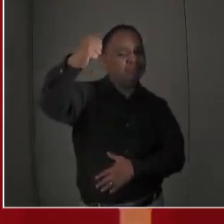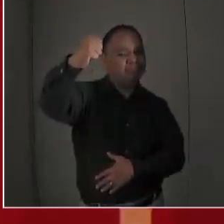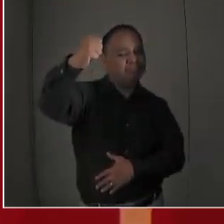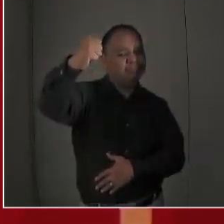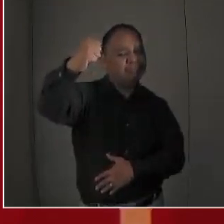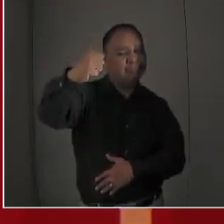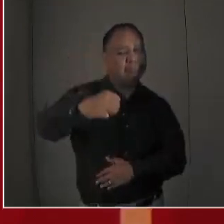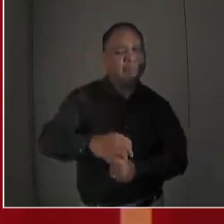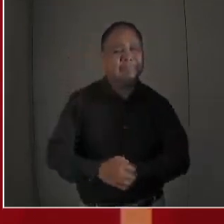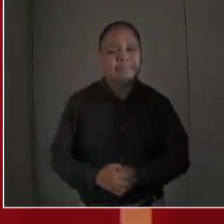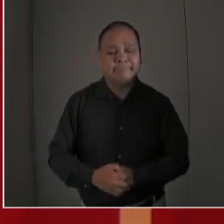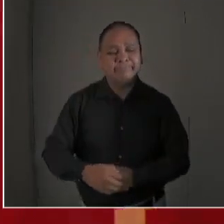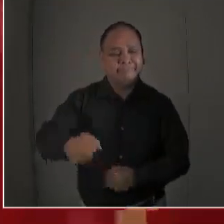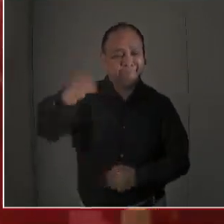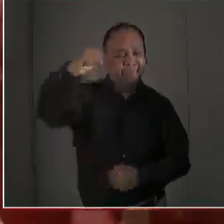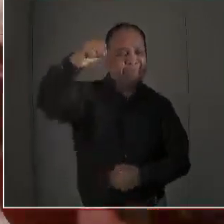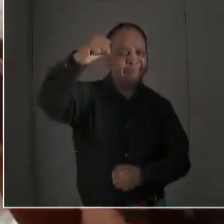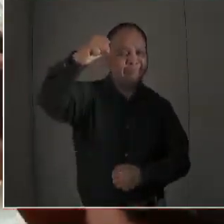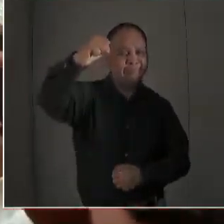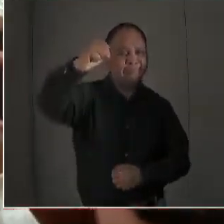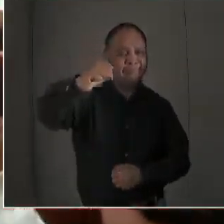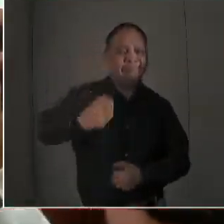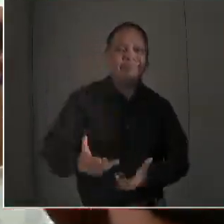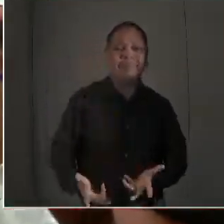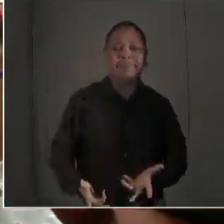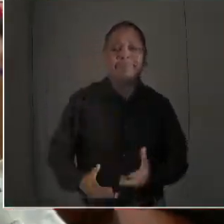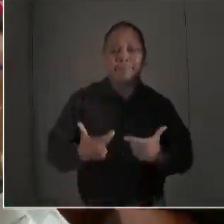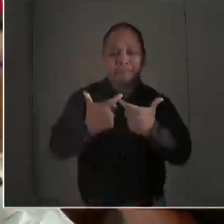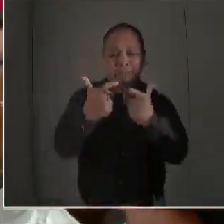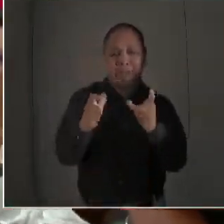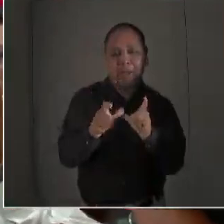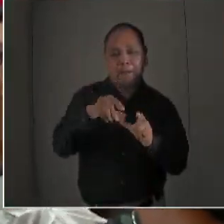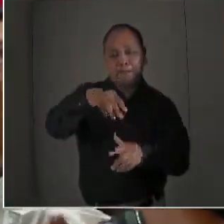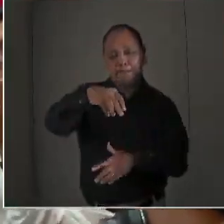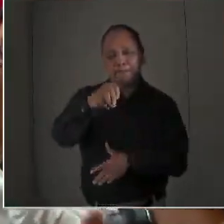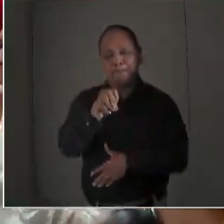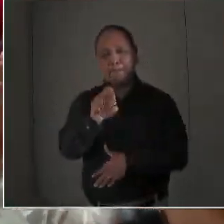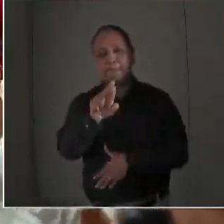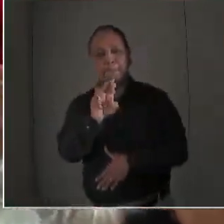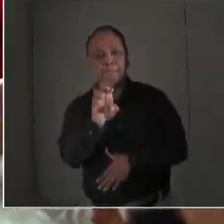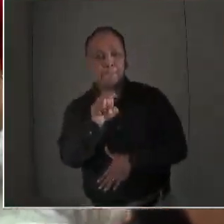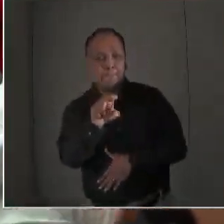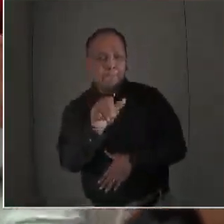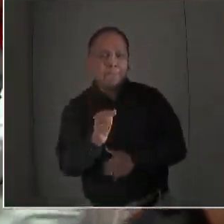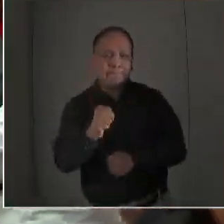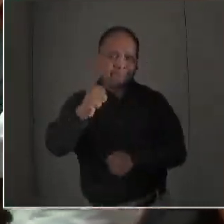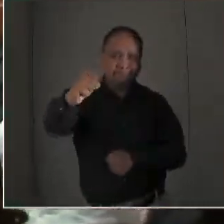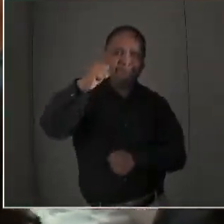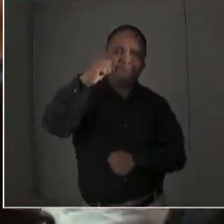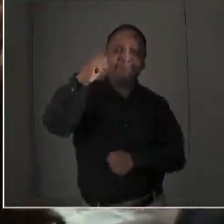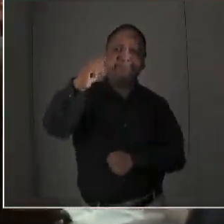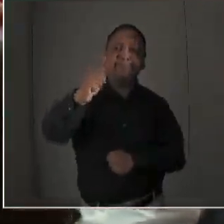México! ¡Que viva Morena! ¡Que viva